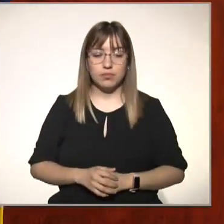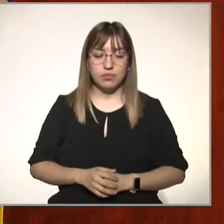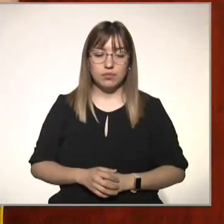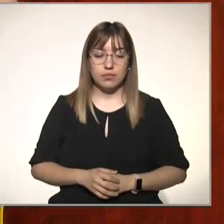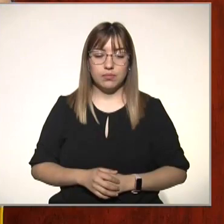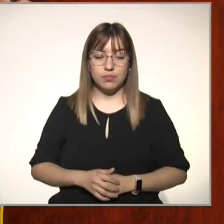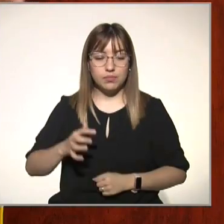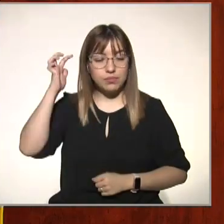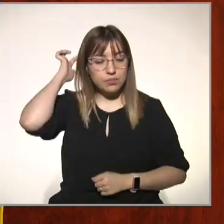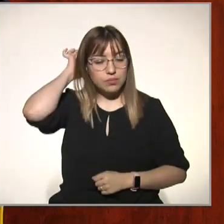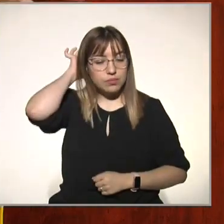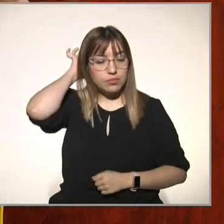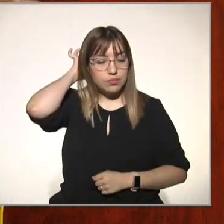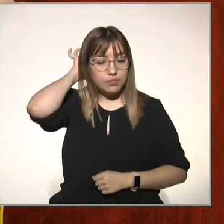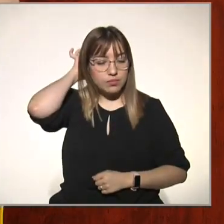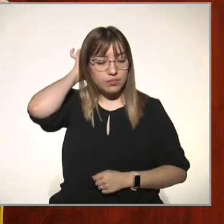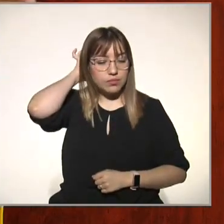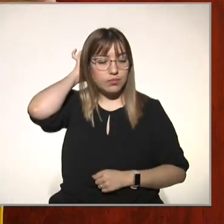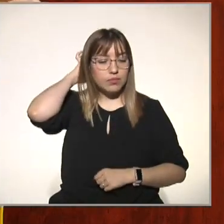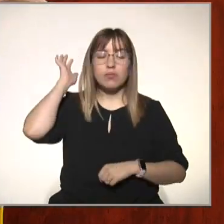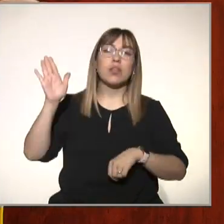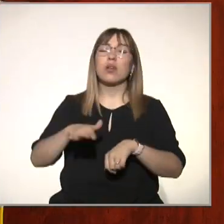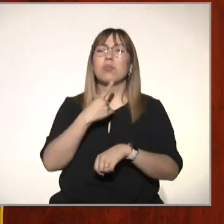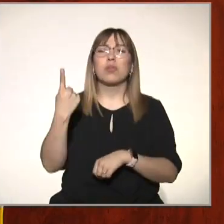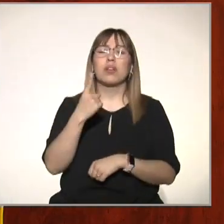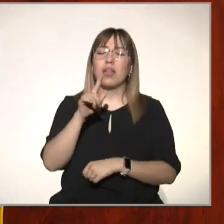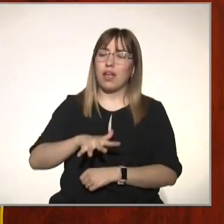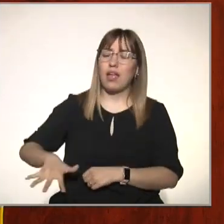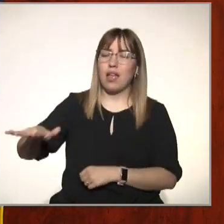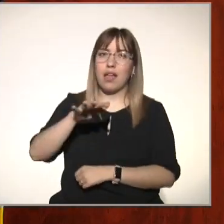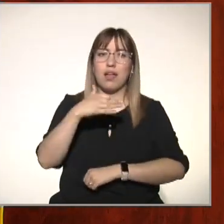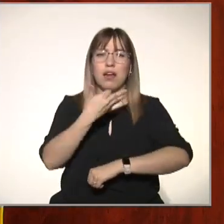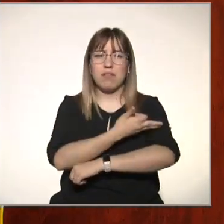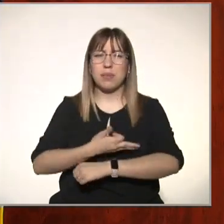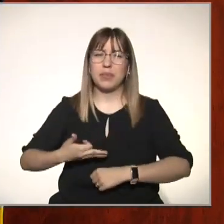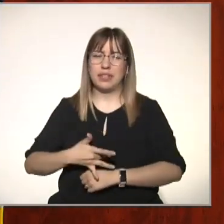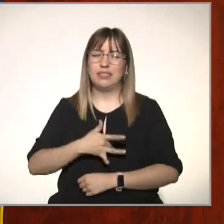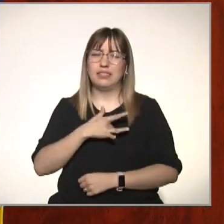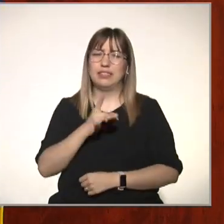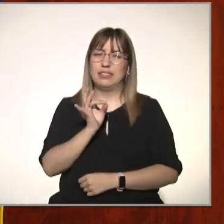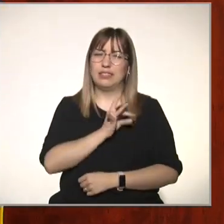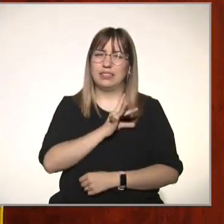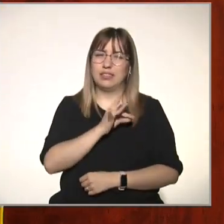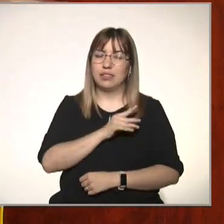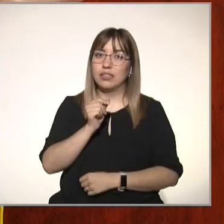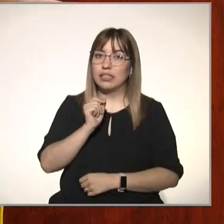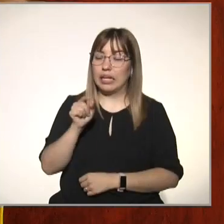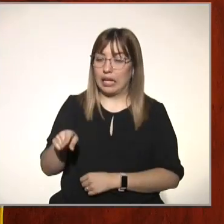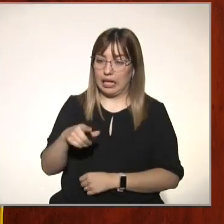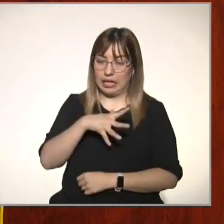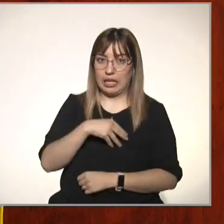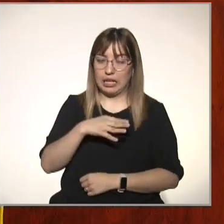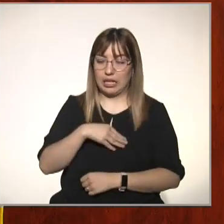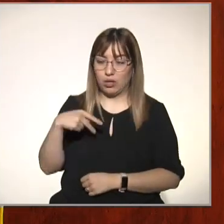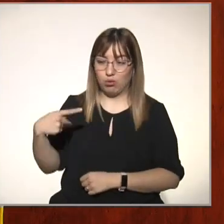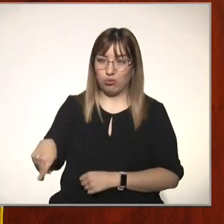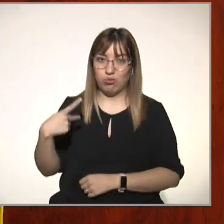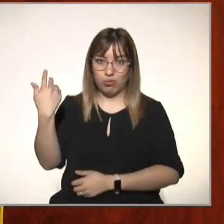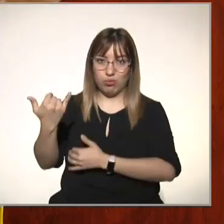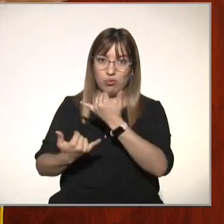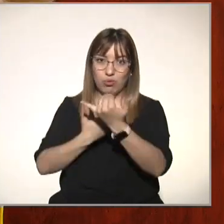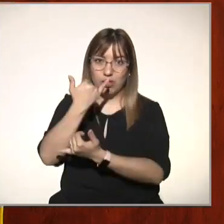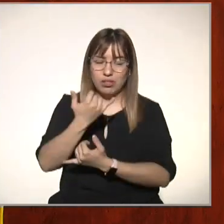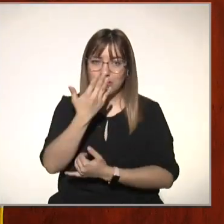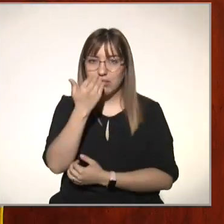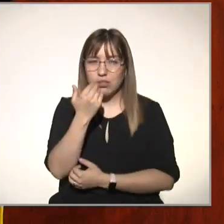de pánico, ¿no?, en las familias, donde si la criatura no juega con lo que le corresponde, o se